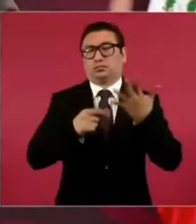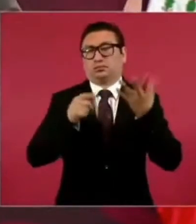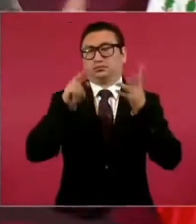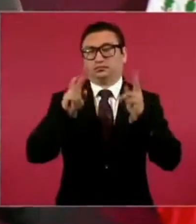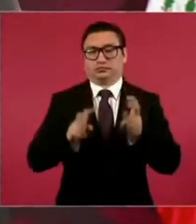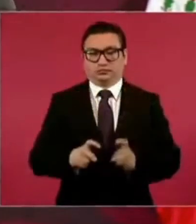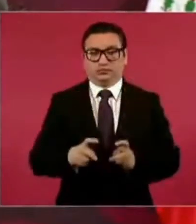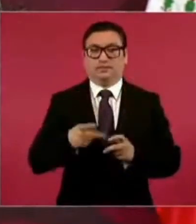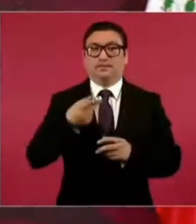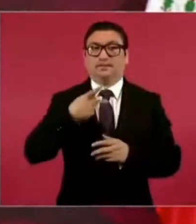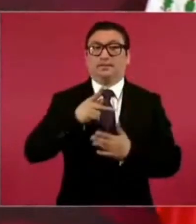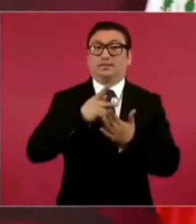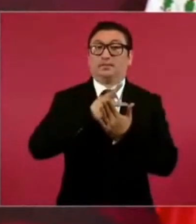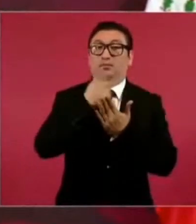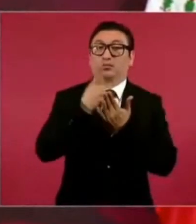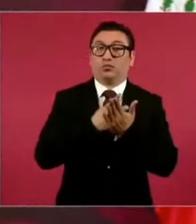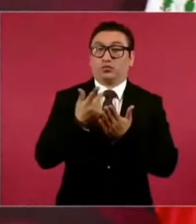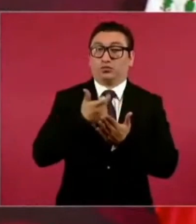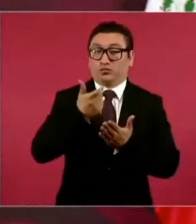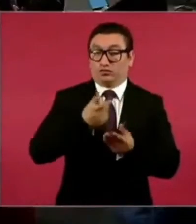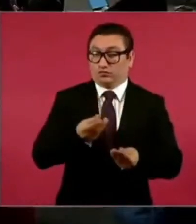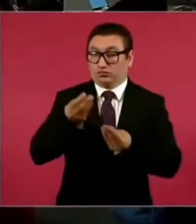Sí, nada más que no le llegaba